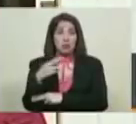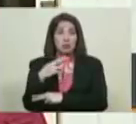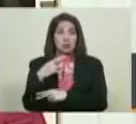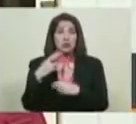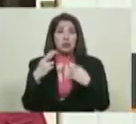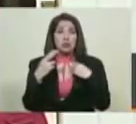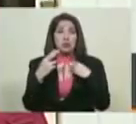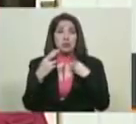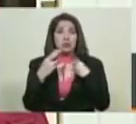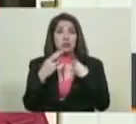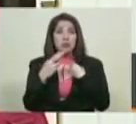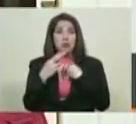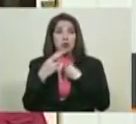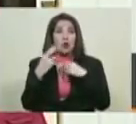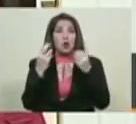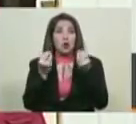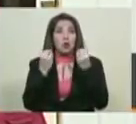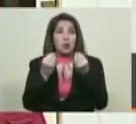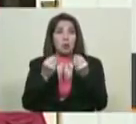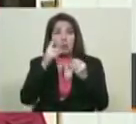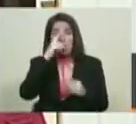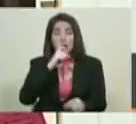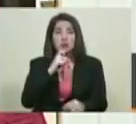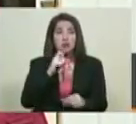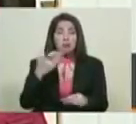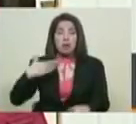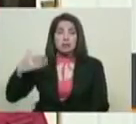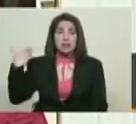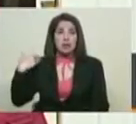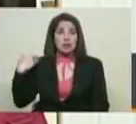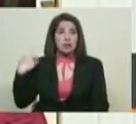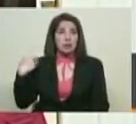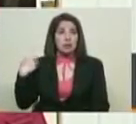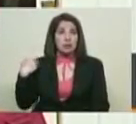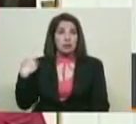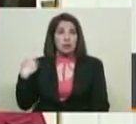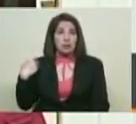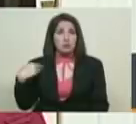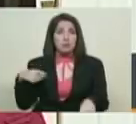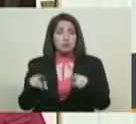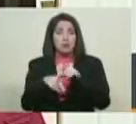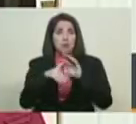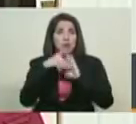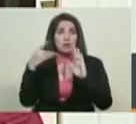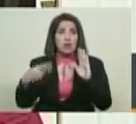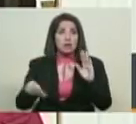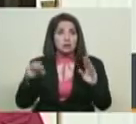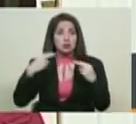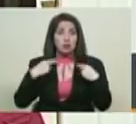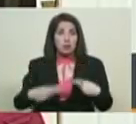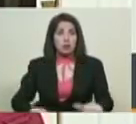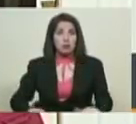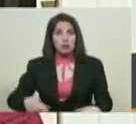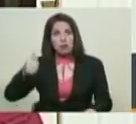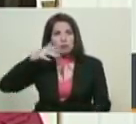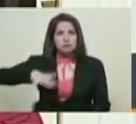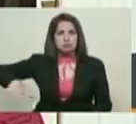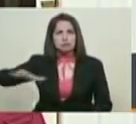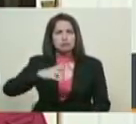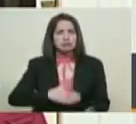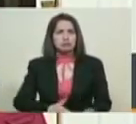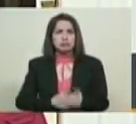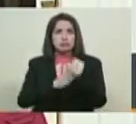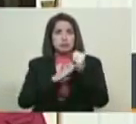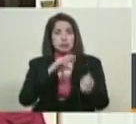El año pasado, más de 200 líderes de derechos humanos, líderes campesinos, líderes